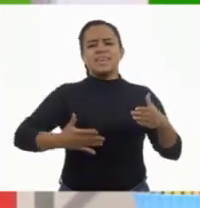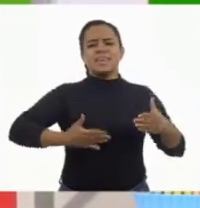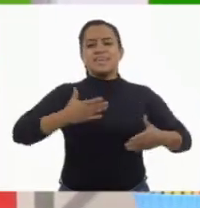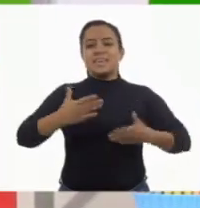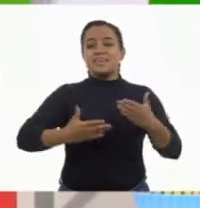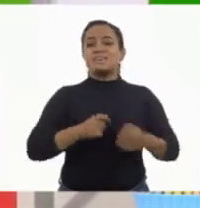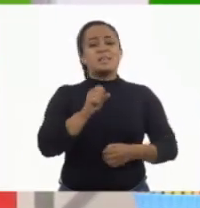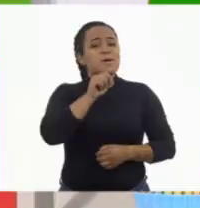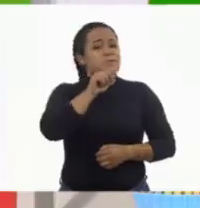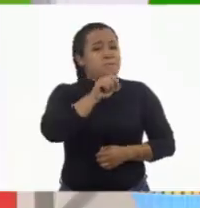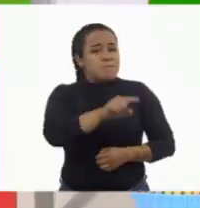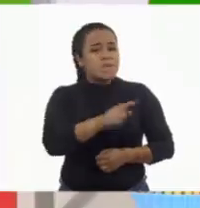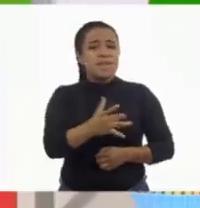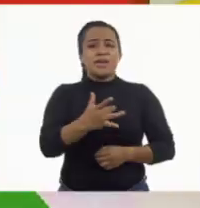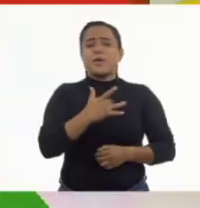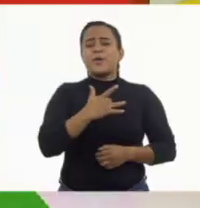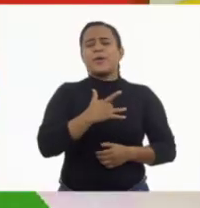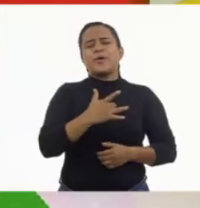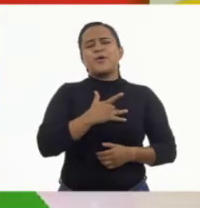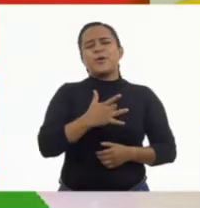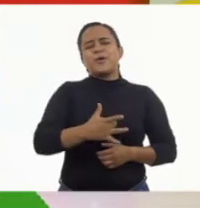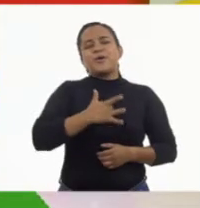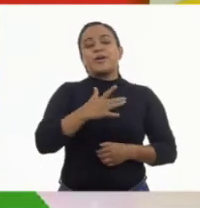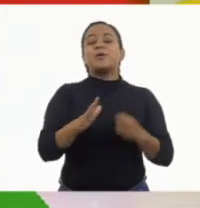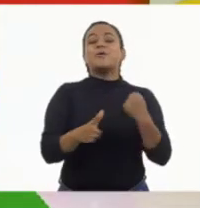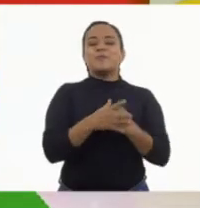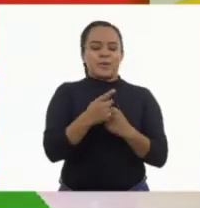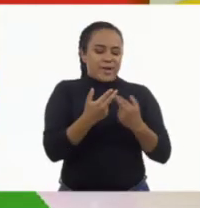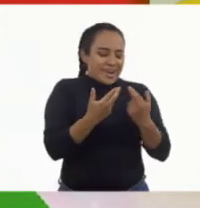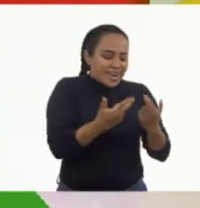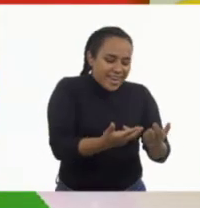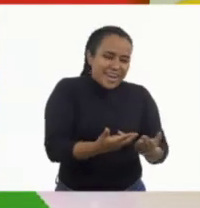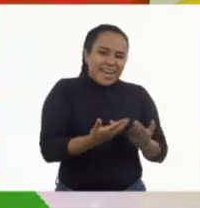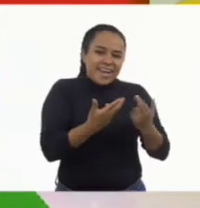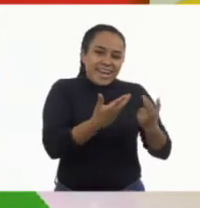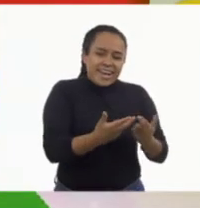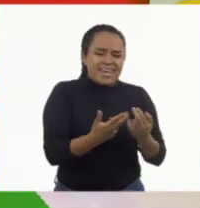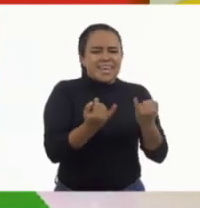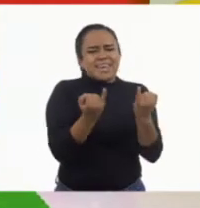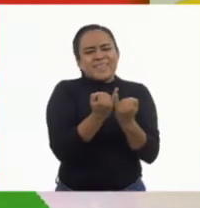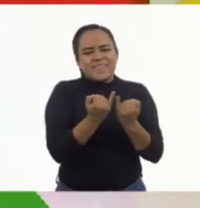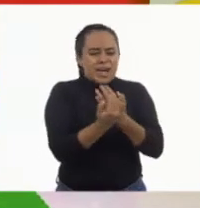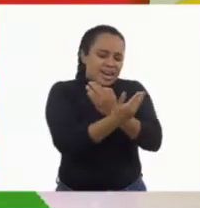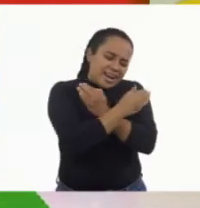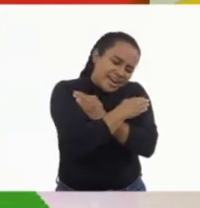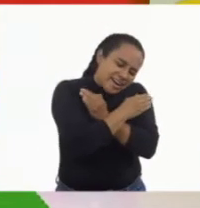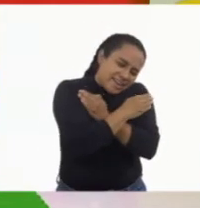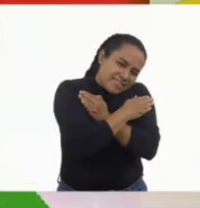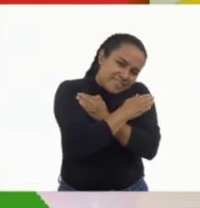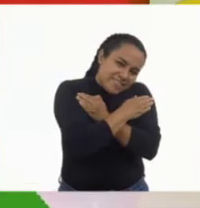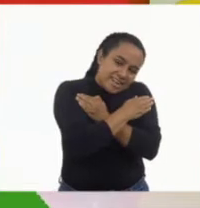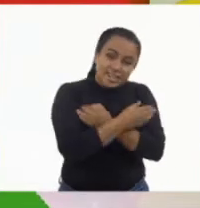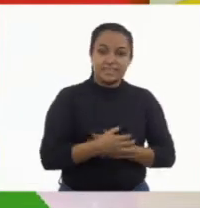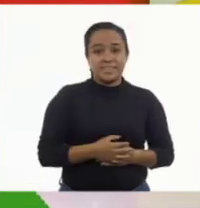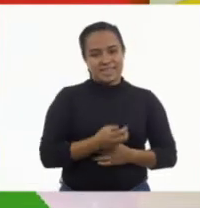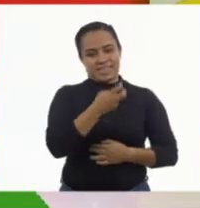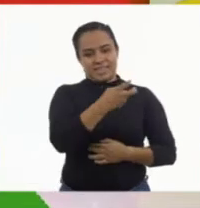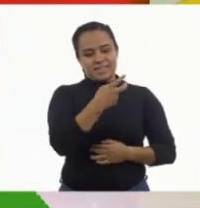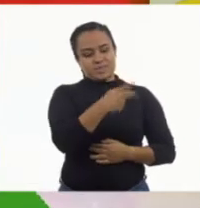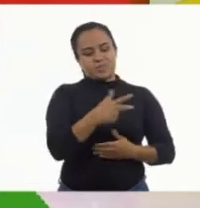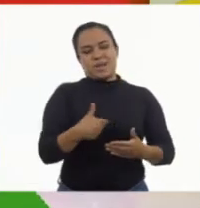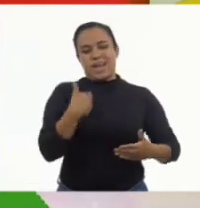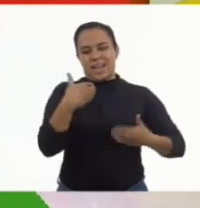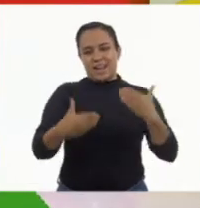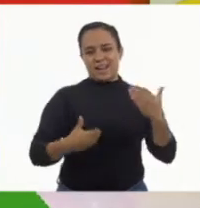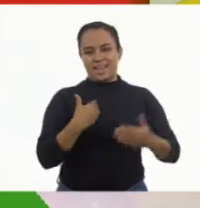su corazón. ¡Sí! Por los regalos y por los abrazos que recibe. Otra alegría de